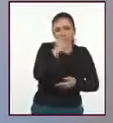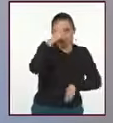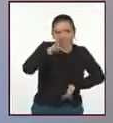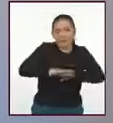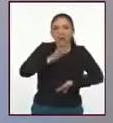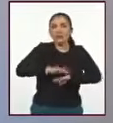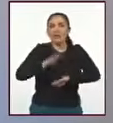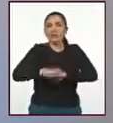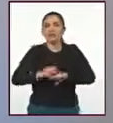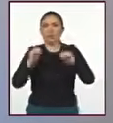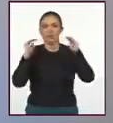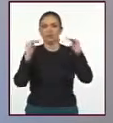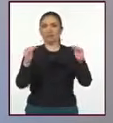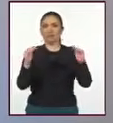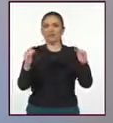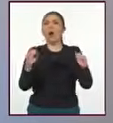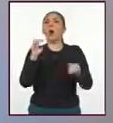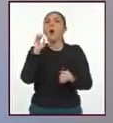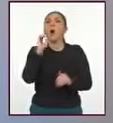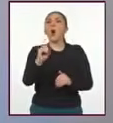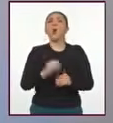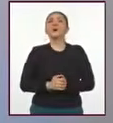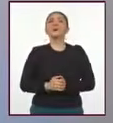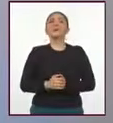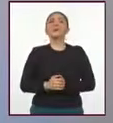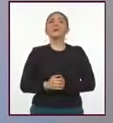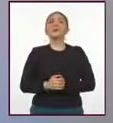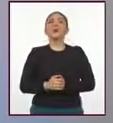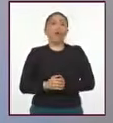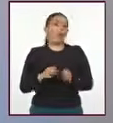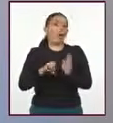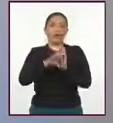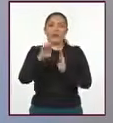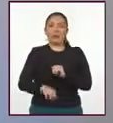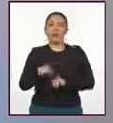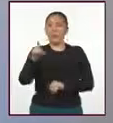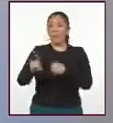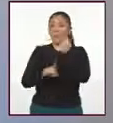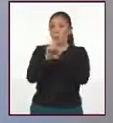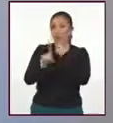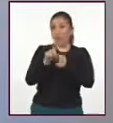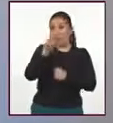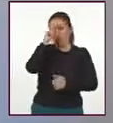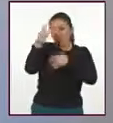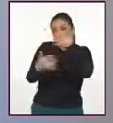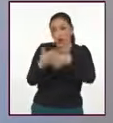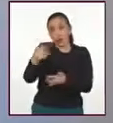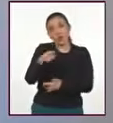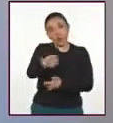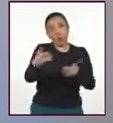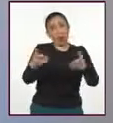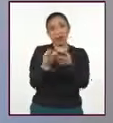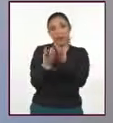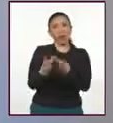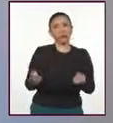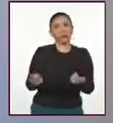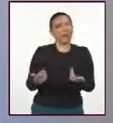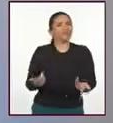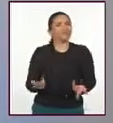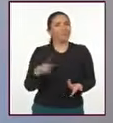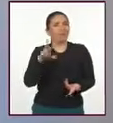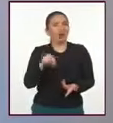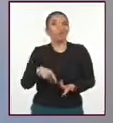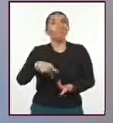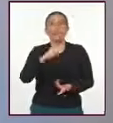Tampoco como tratando de delegar, bueno, es que tienes que resolver el problema de la violencia, pero sí siendo conscientes de que